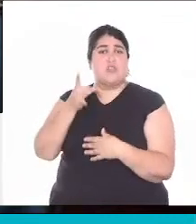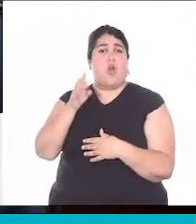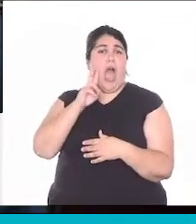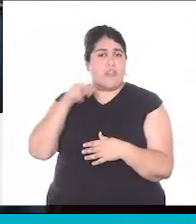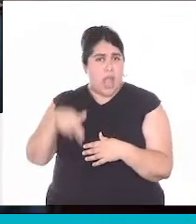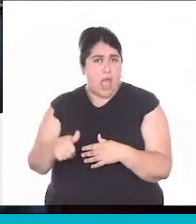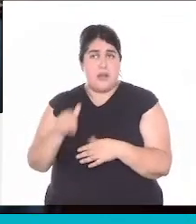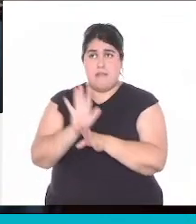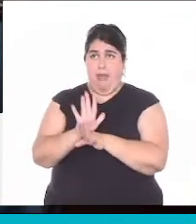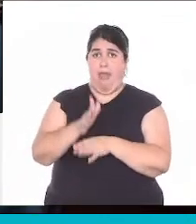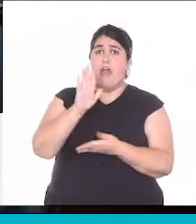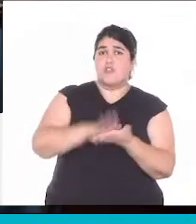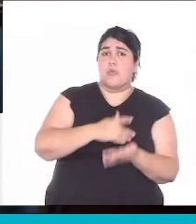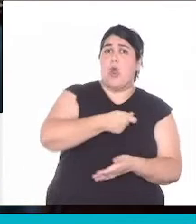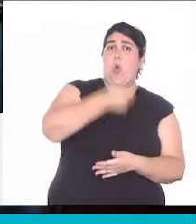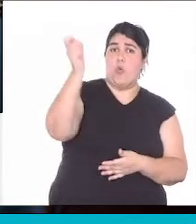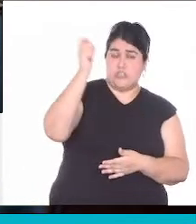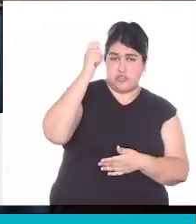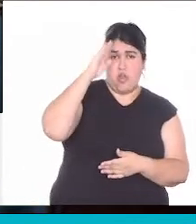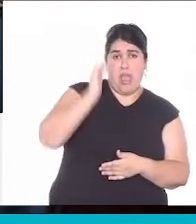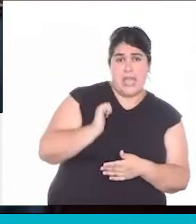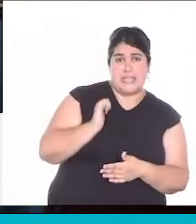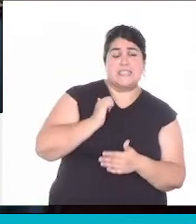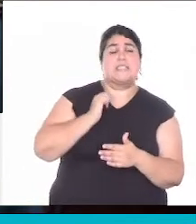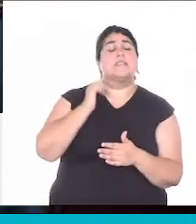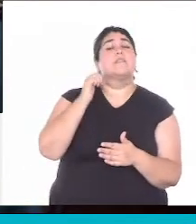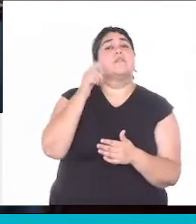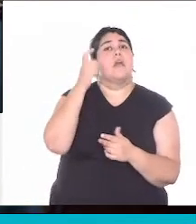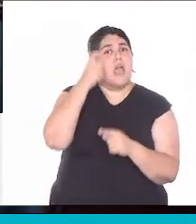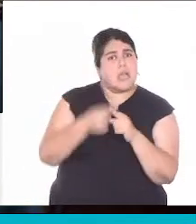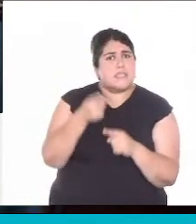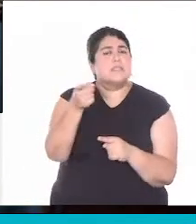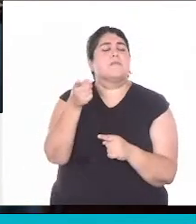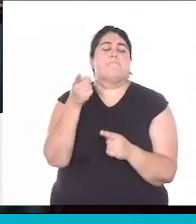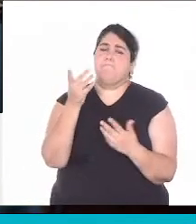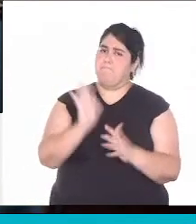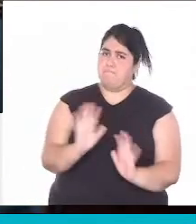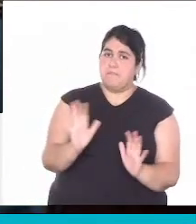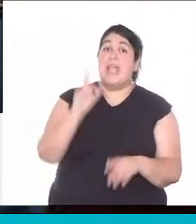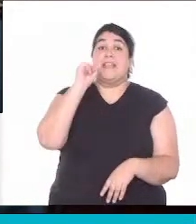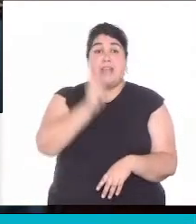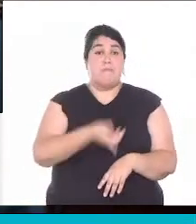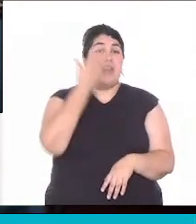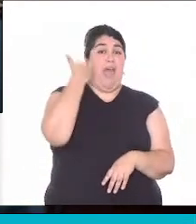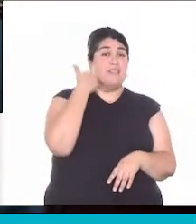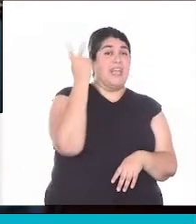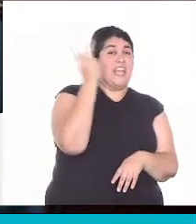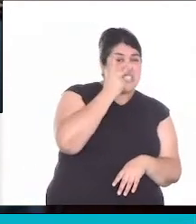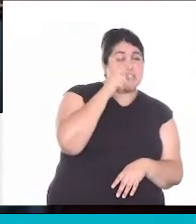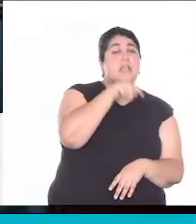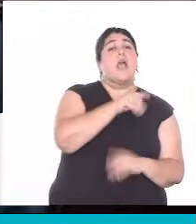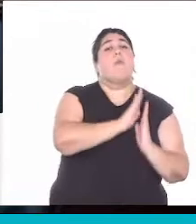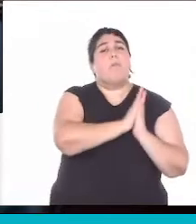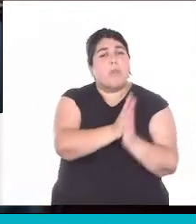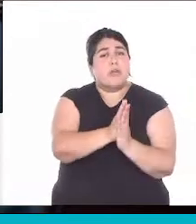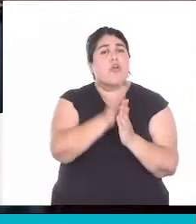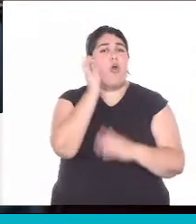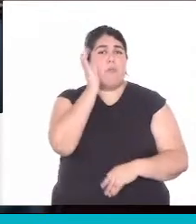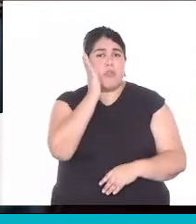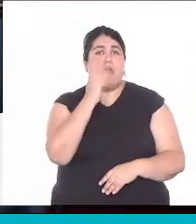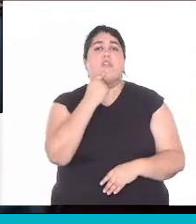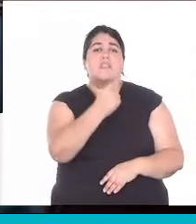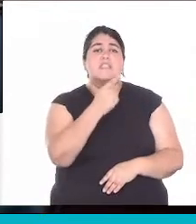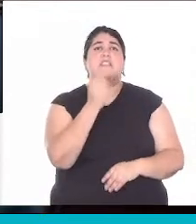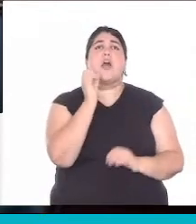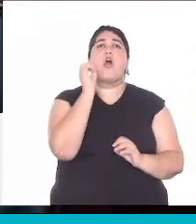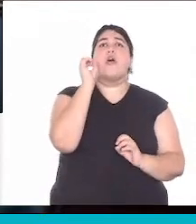así. Como también cuando se pidió perdón, el expresidente Kirchner pidió perdón en nombre del Estado y se olvidó de nombrar al